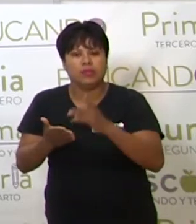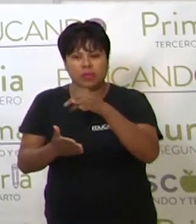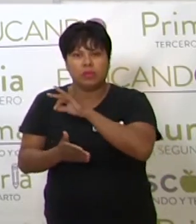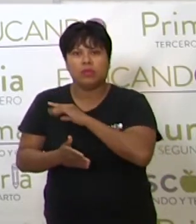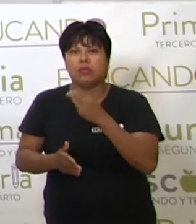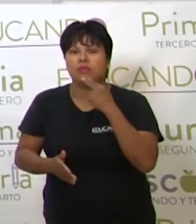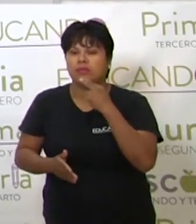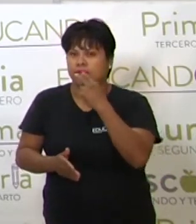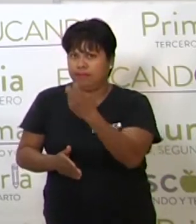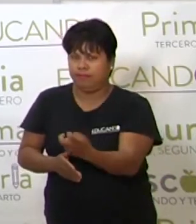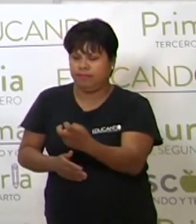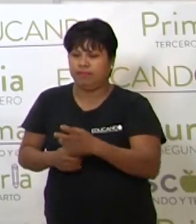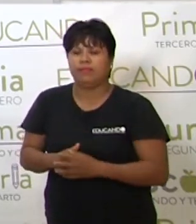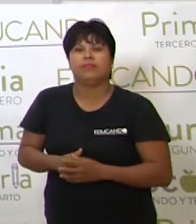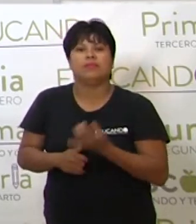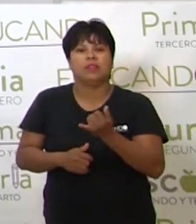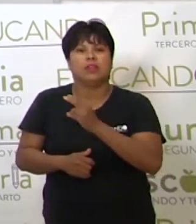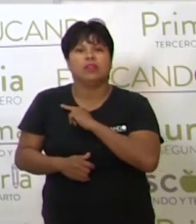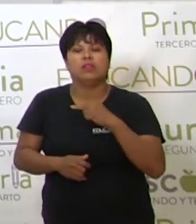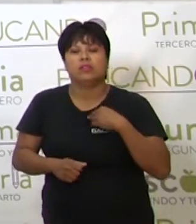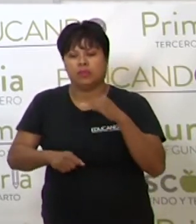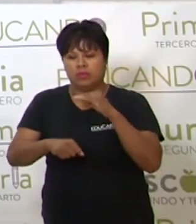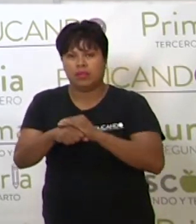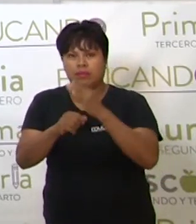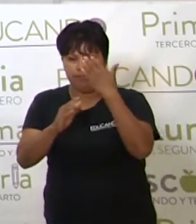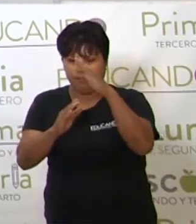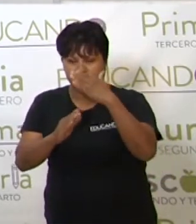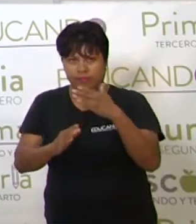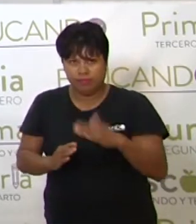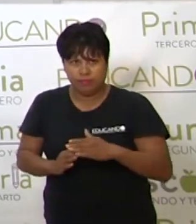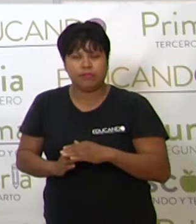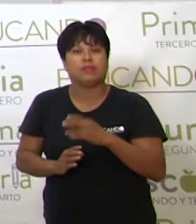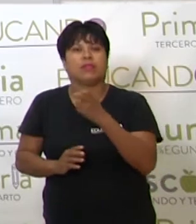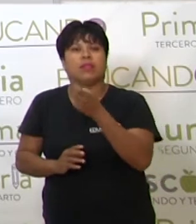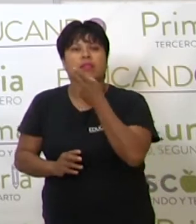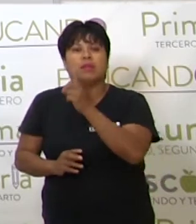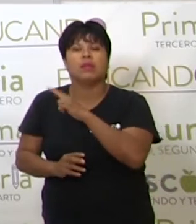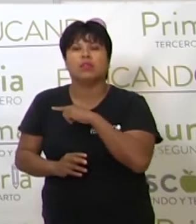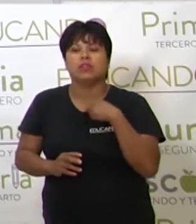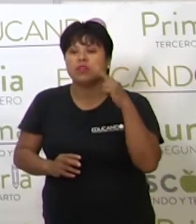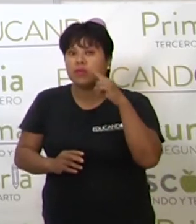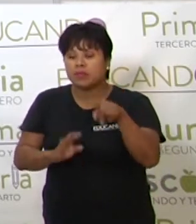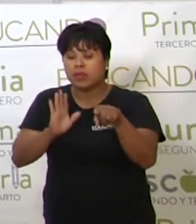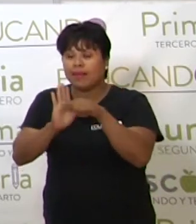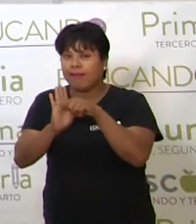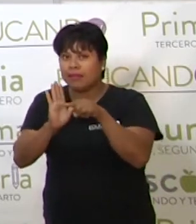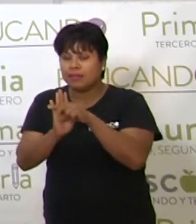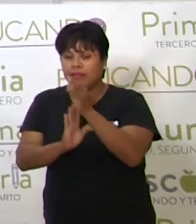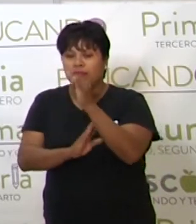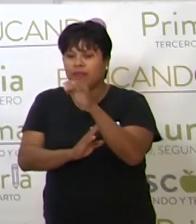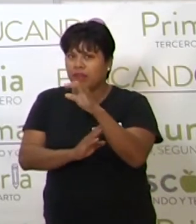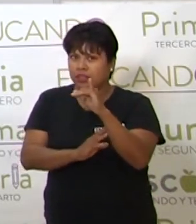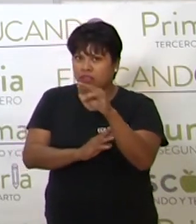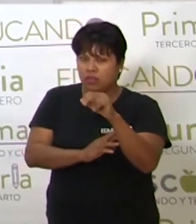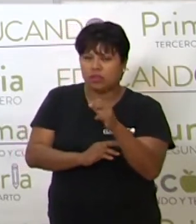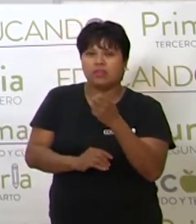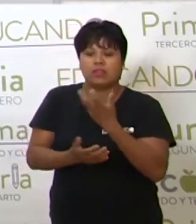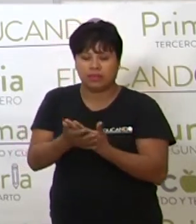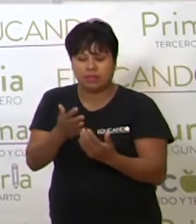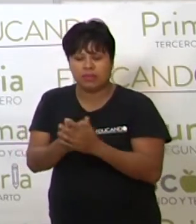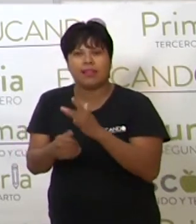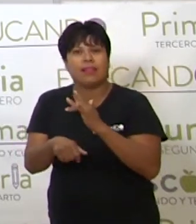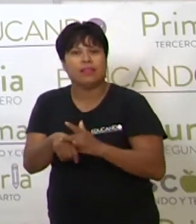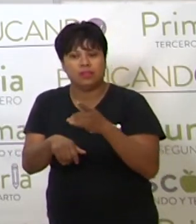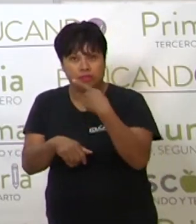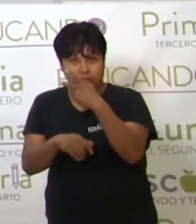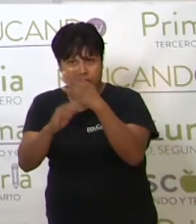espacio y vamos a poner los datos dijimos que somos estamos viendo resta de fracciones entonces el señor andrés produce que esos en su